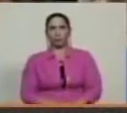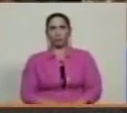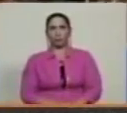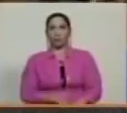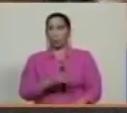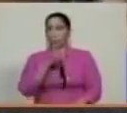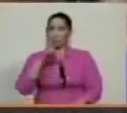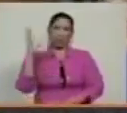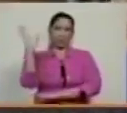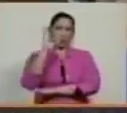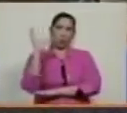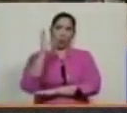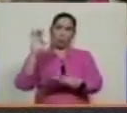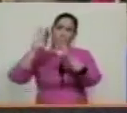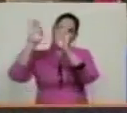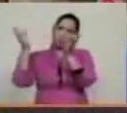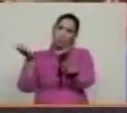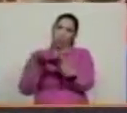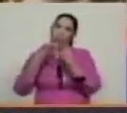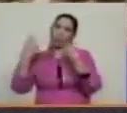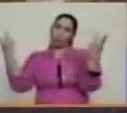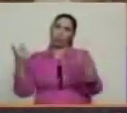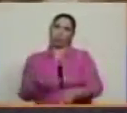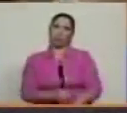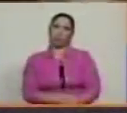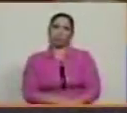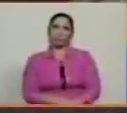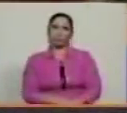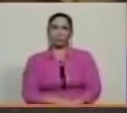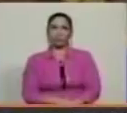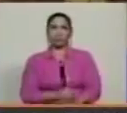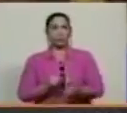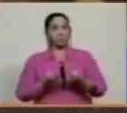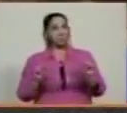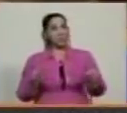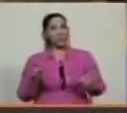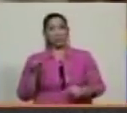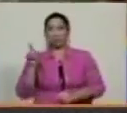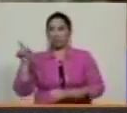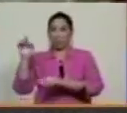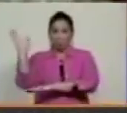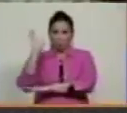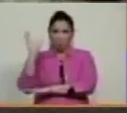Horrible para el mundo que eso ocurra. Ah, pero